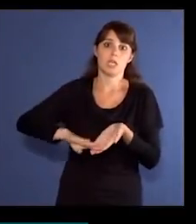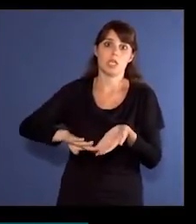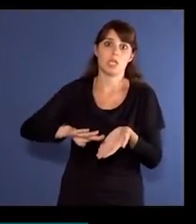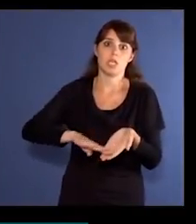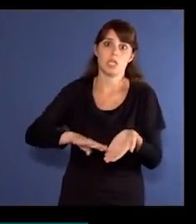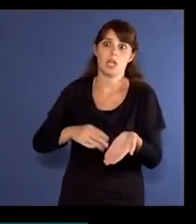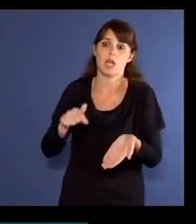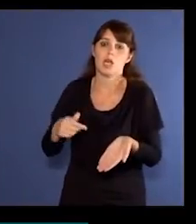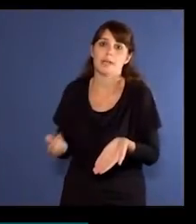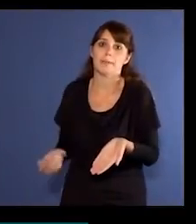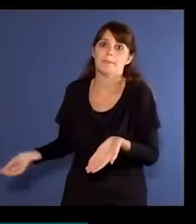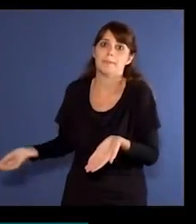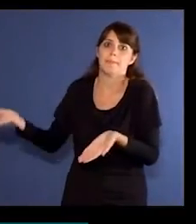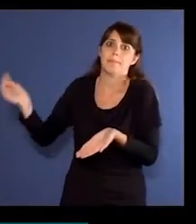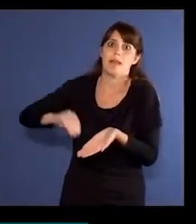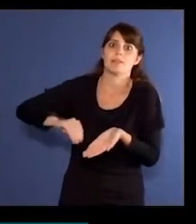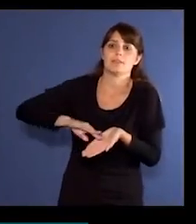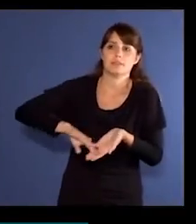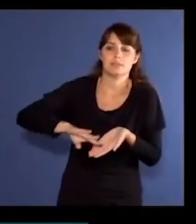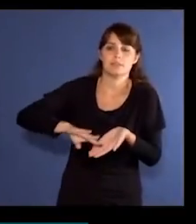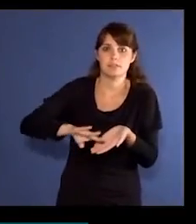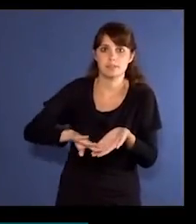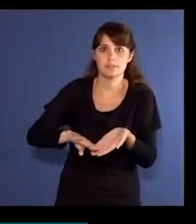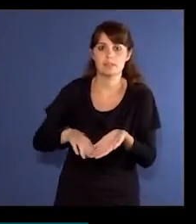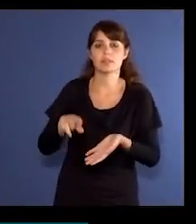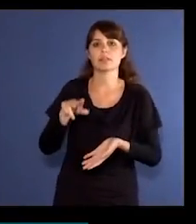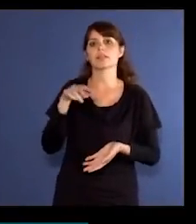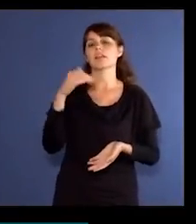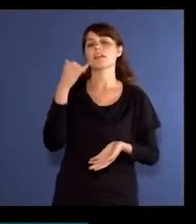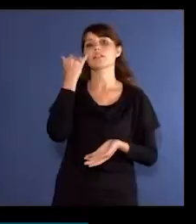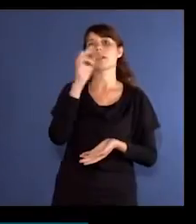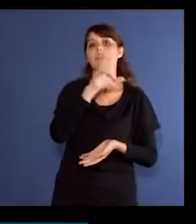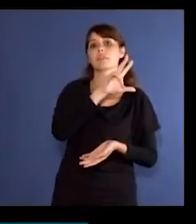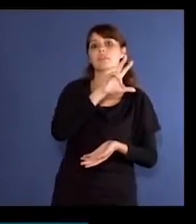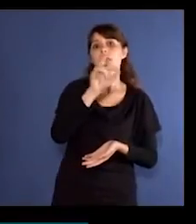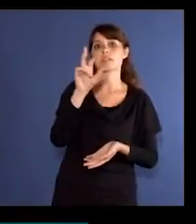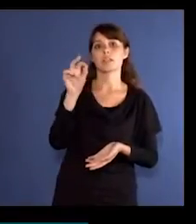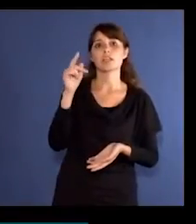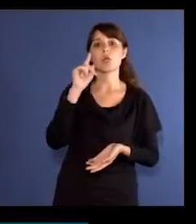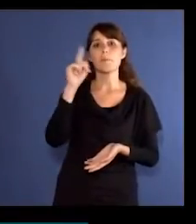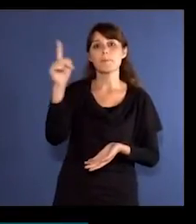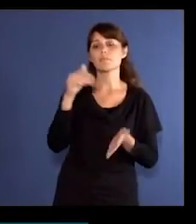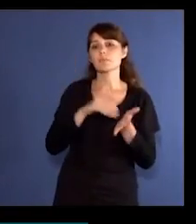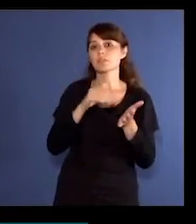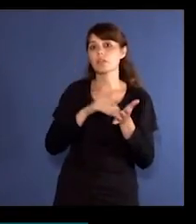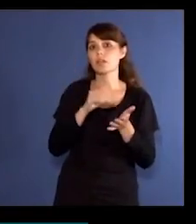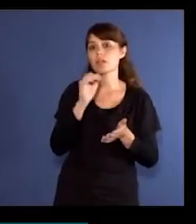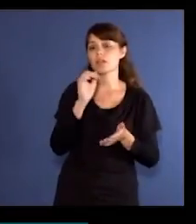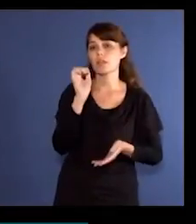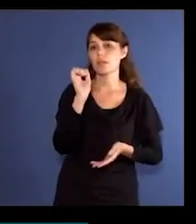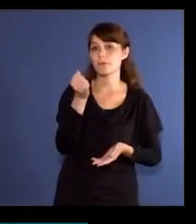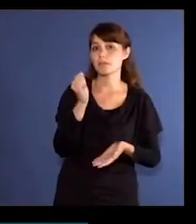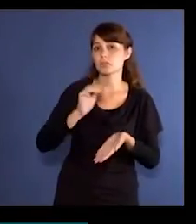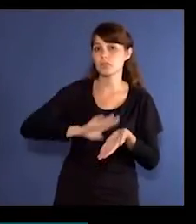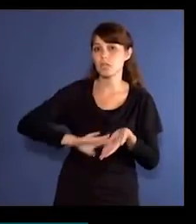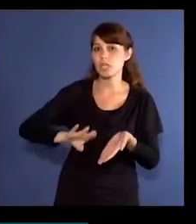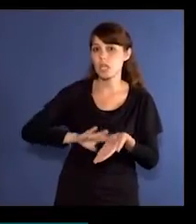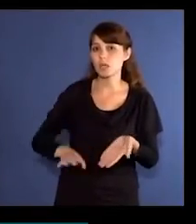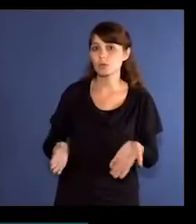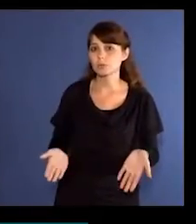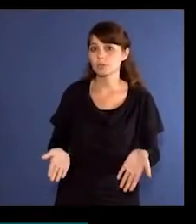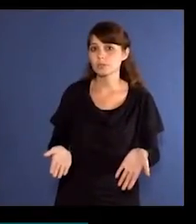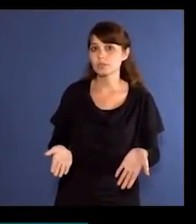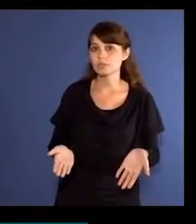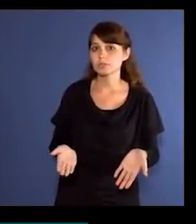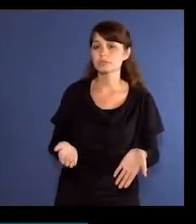Ya pasamos los 300.000 millones de pesos de deuda provincial. las últimas tomas de deuda son a